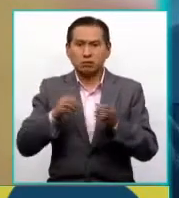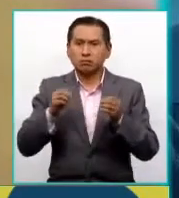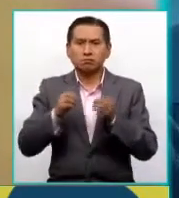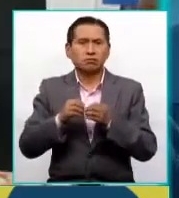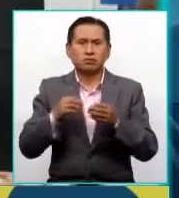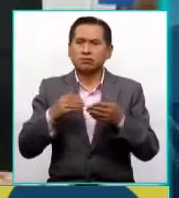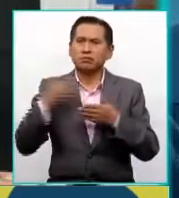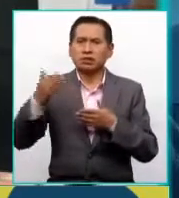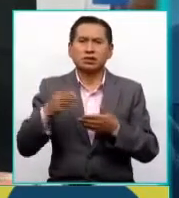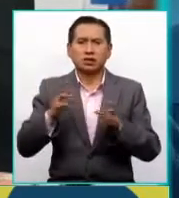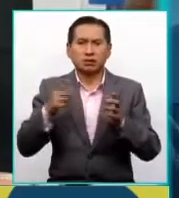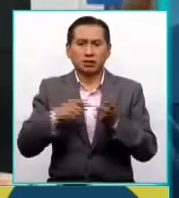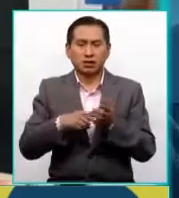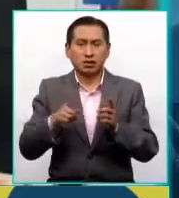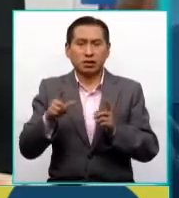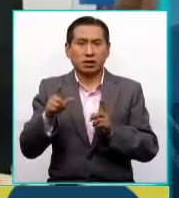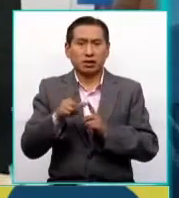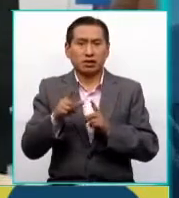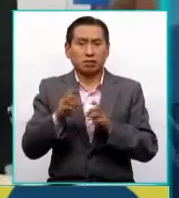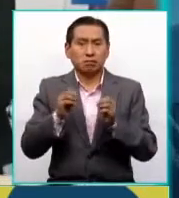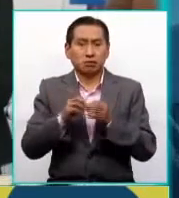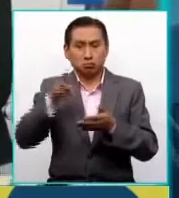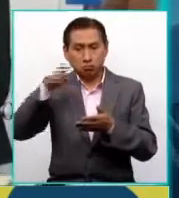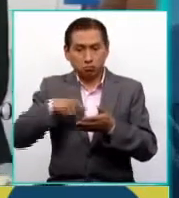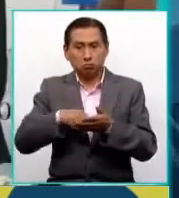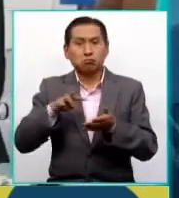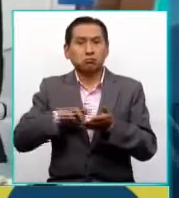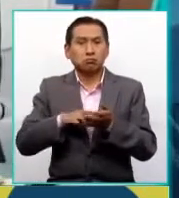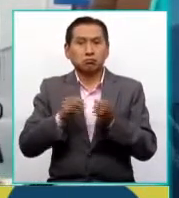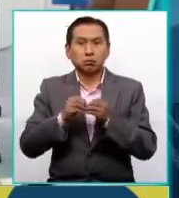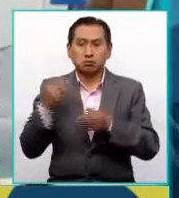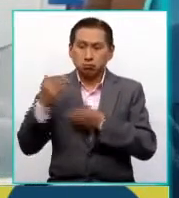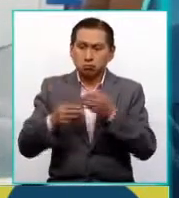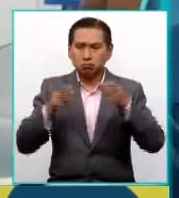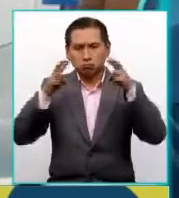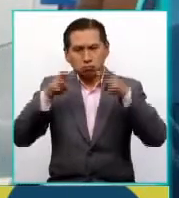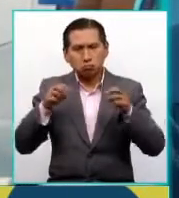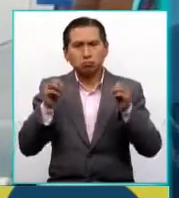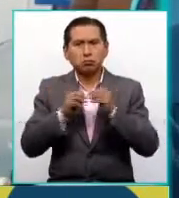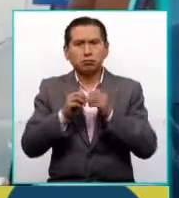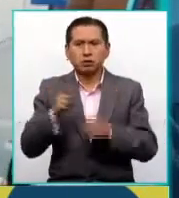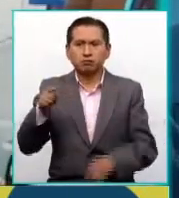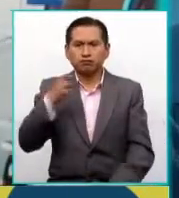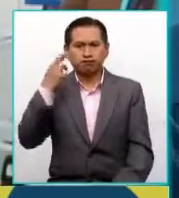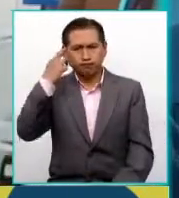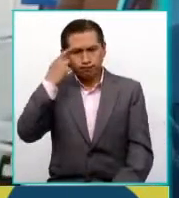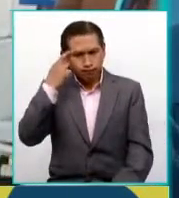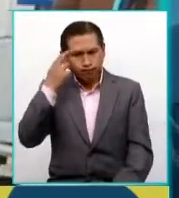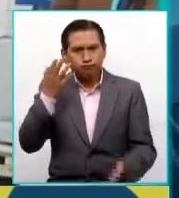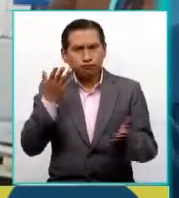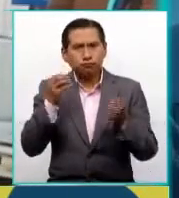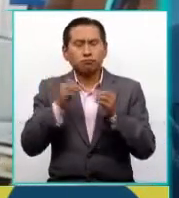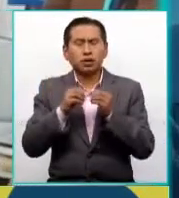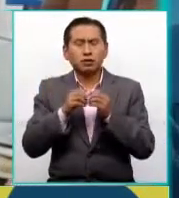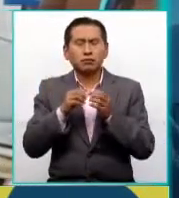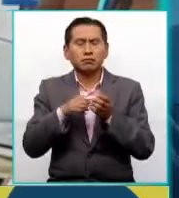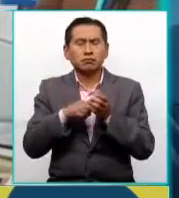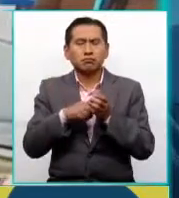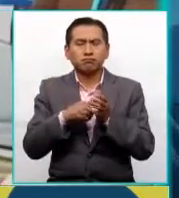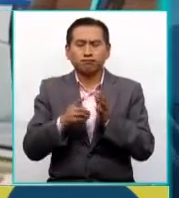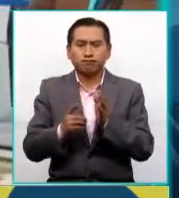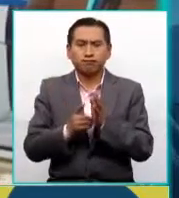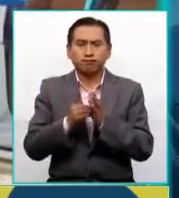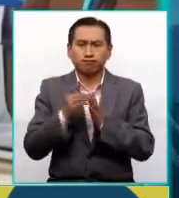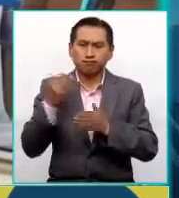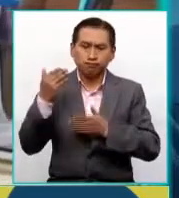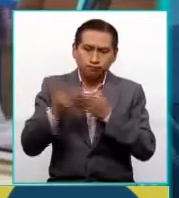allá de las letras, simplemente la lectura como un proceso de análisis, de reflexión, como un proceso de